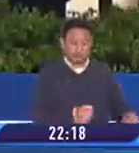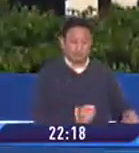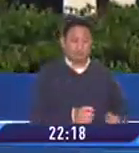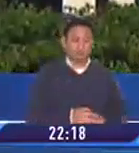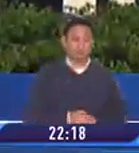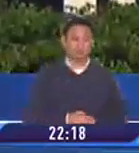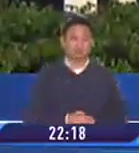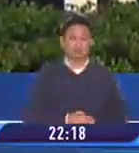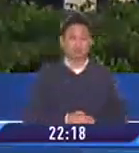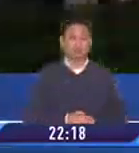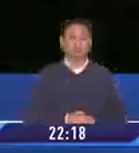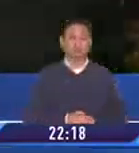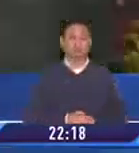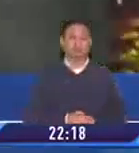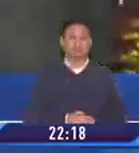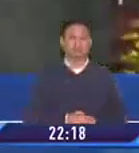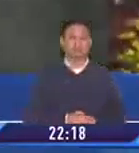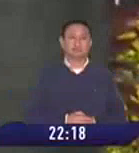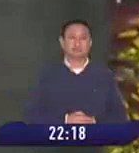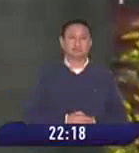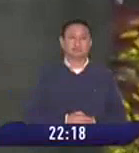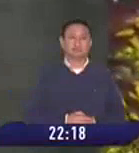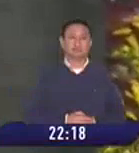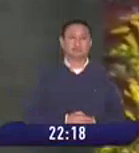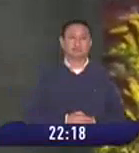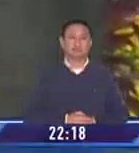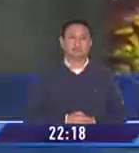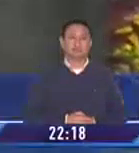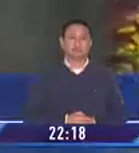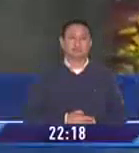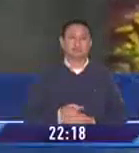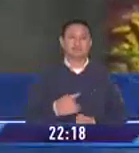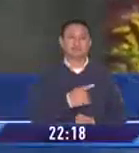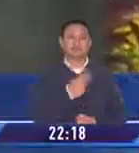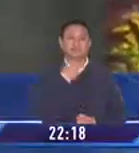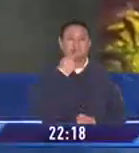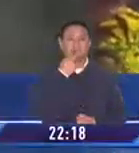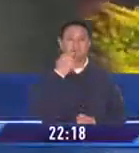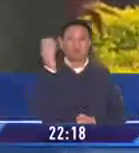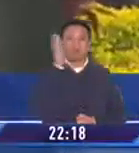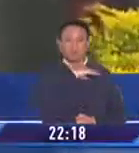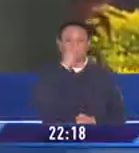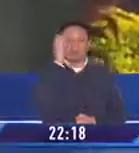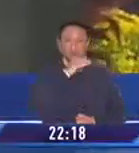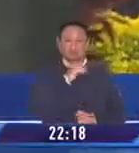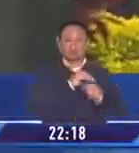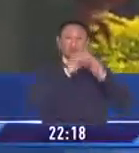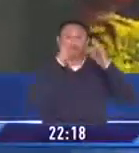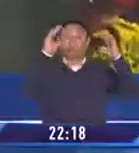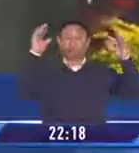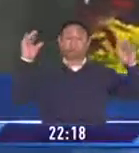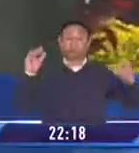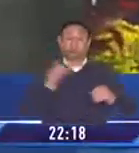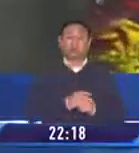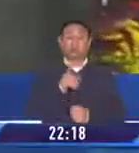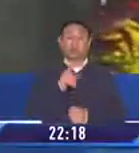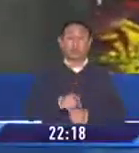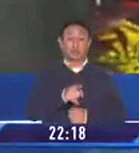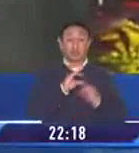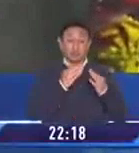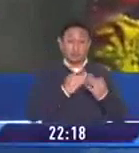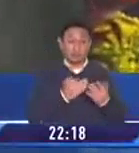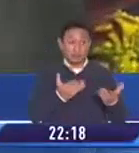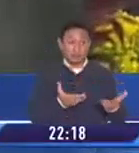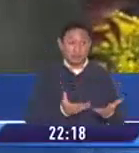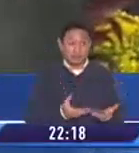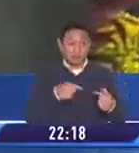eran los cadáveres. Con los vientos que hay, ¿dónde irán esos olores? Imagínense, la persona que viene a retirar su cuerpo,